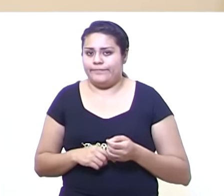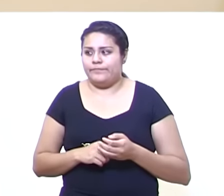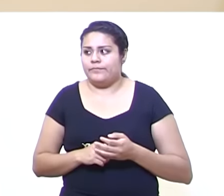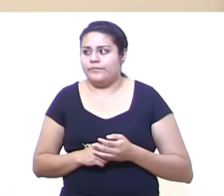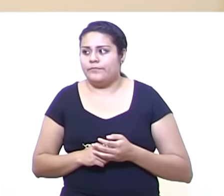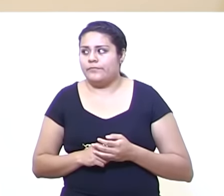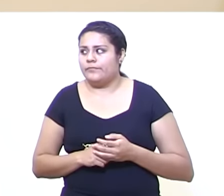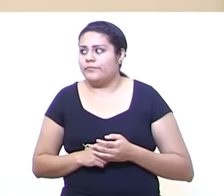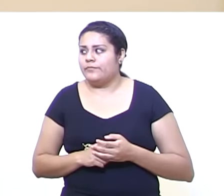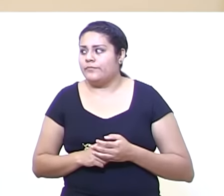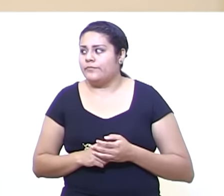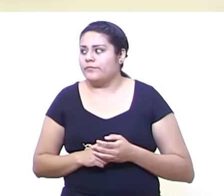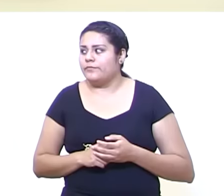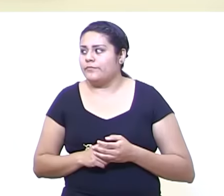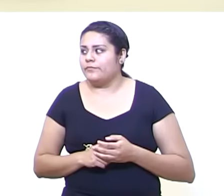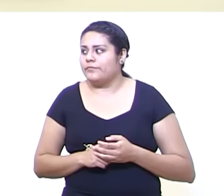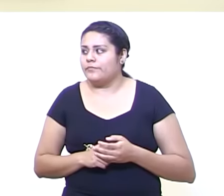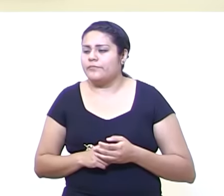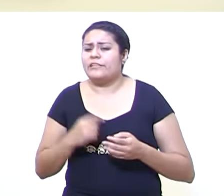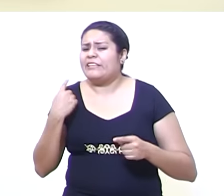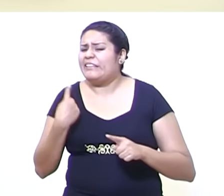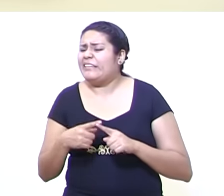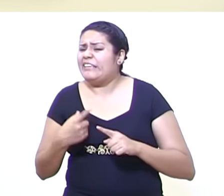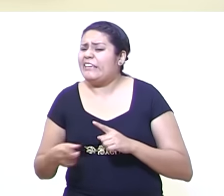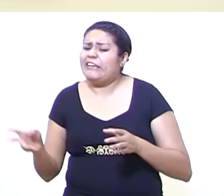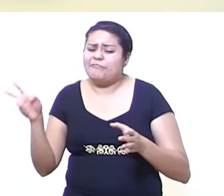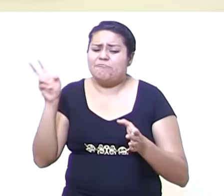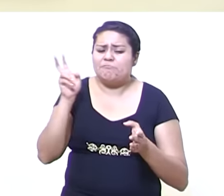No lo sé. Vamos a descubrirlo.